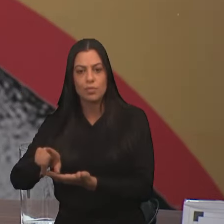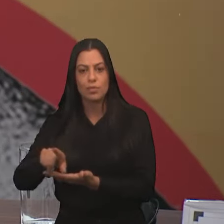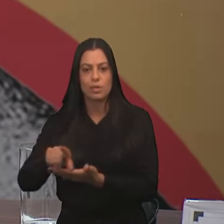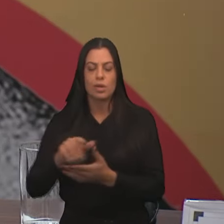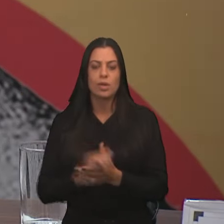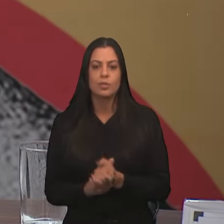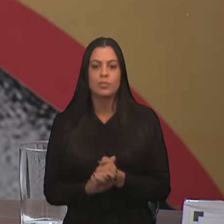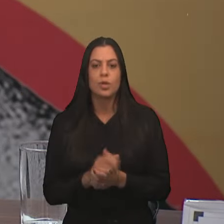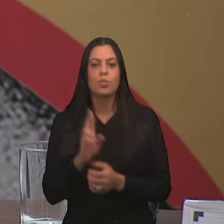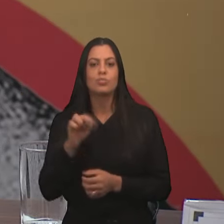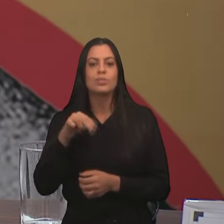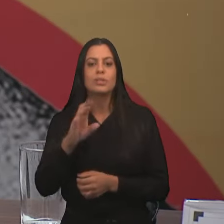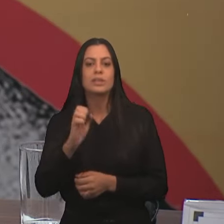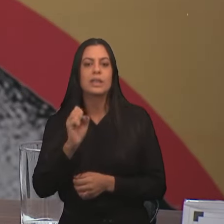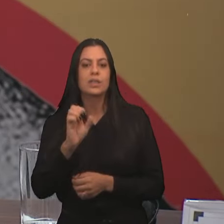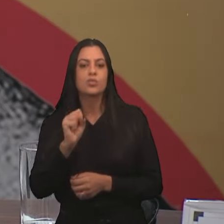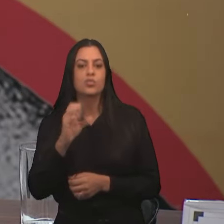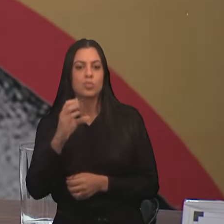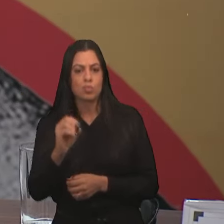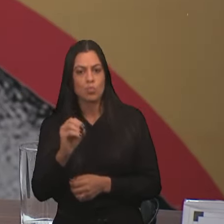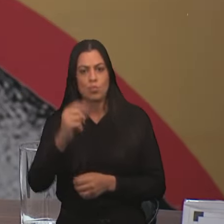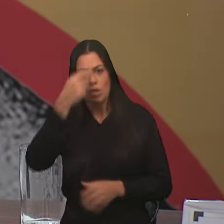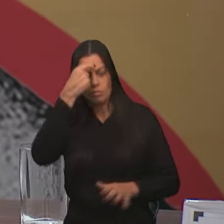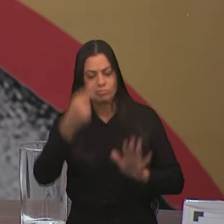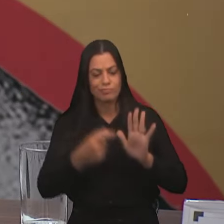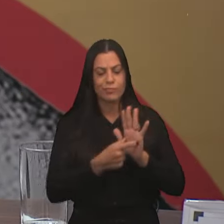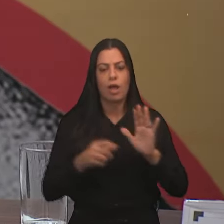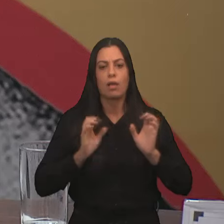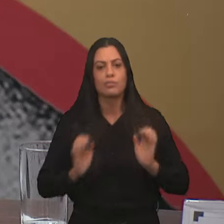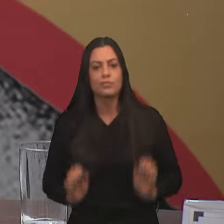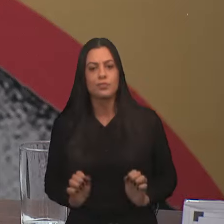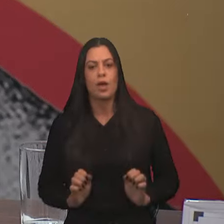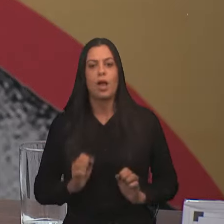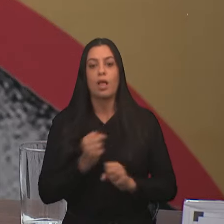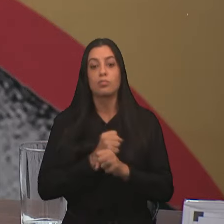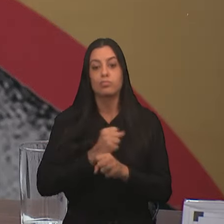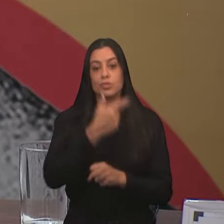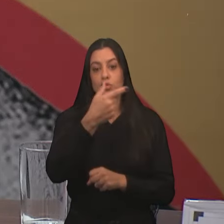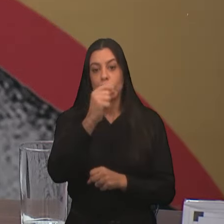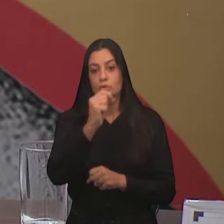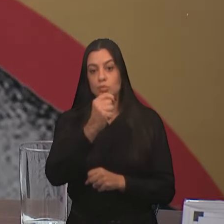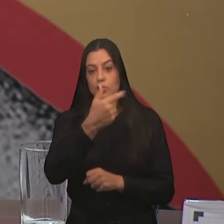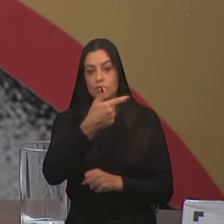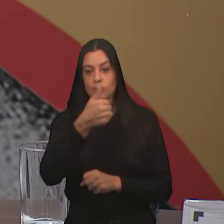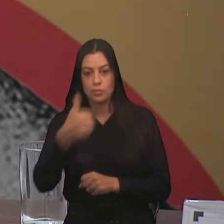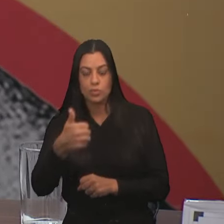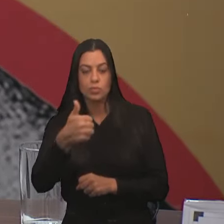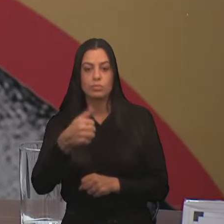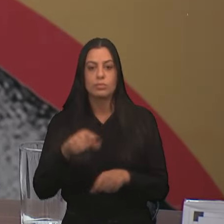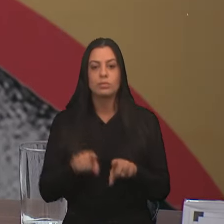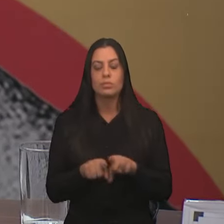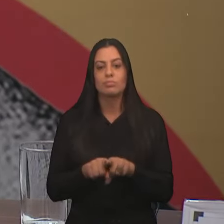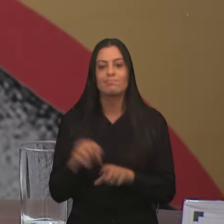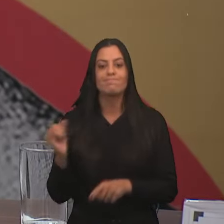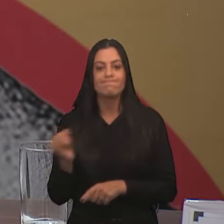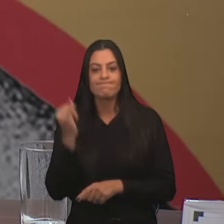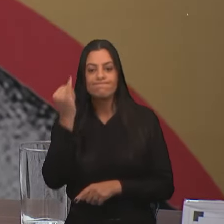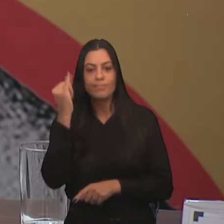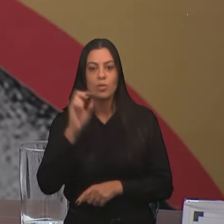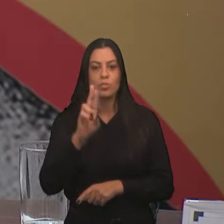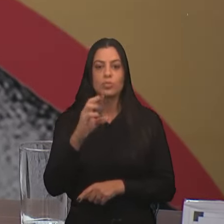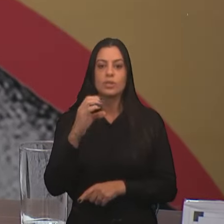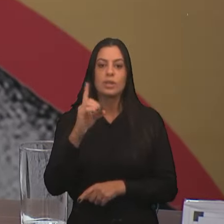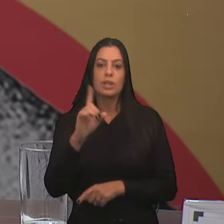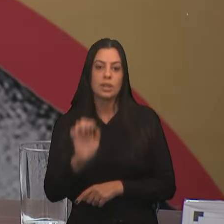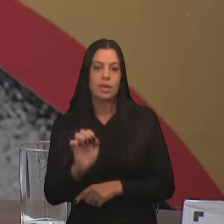adopción de las recomendaciones de la UNESCO sobre ética de la inteligencia artificial en 2021 y de los principios de la